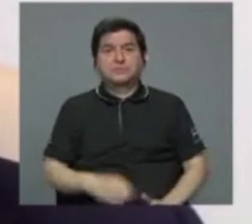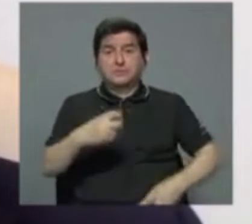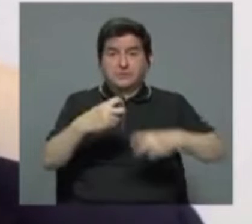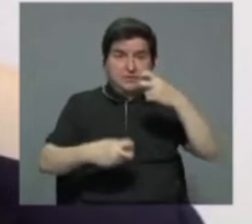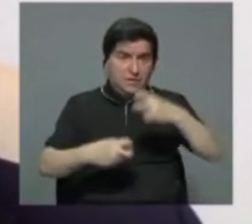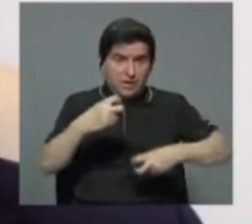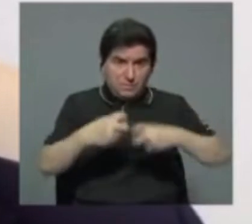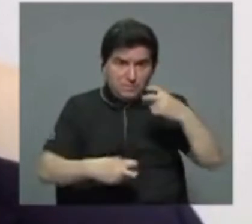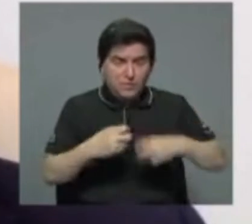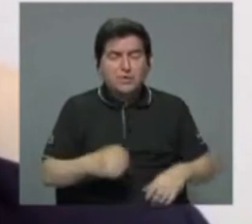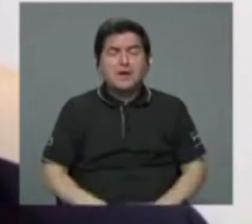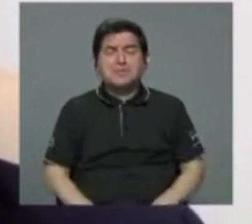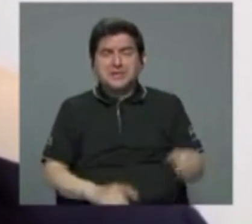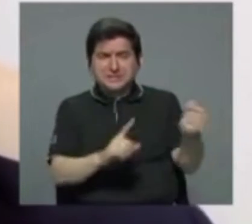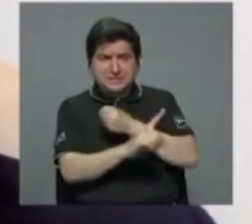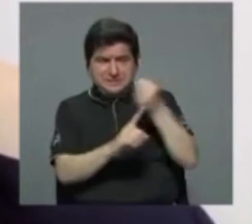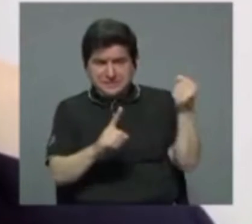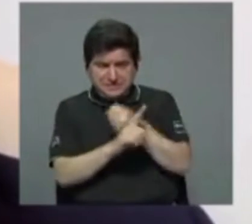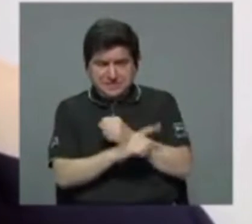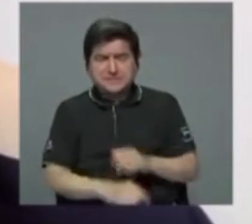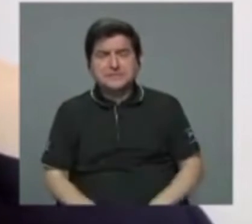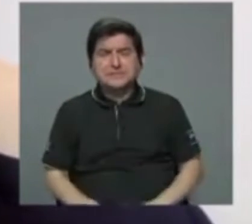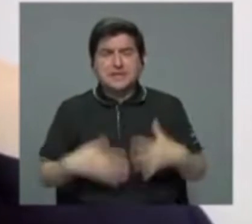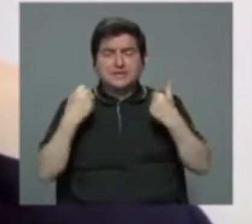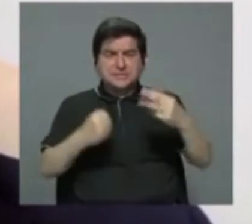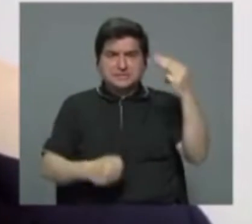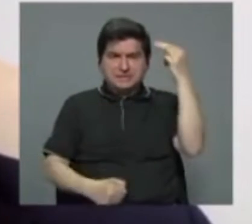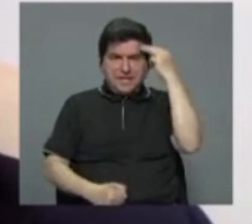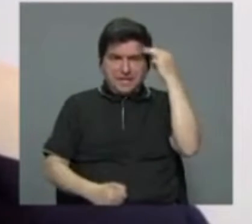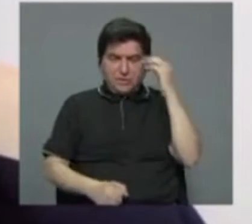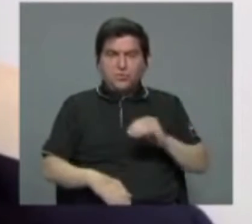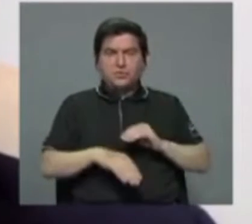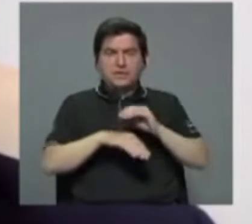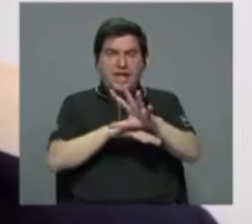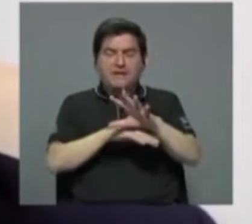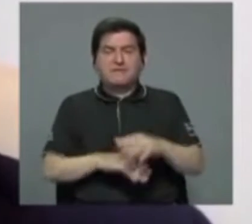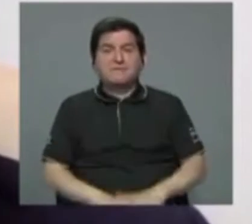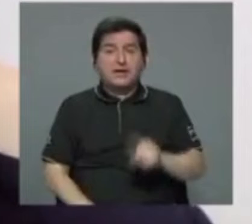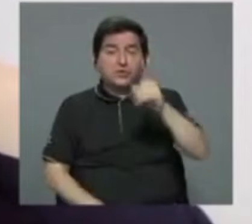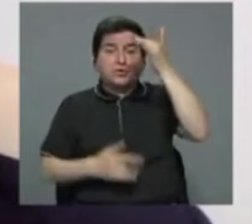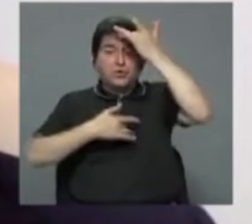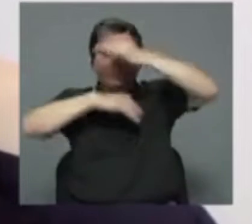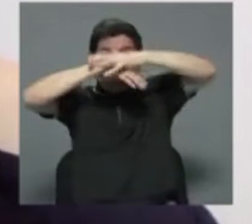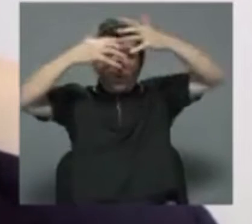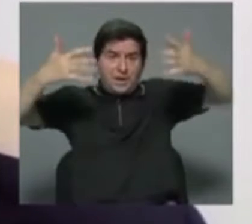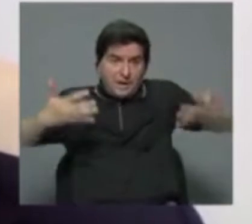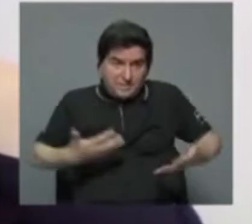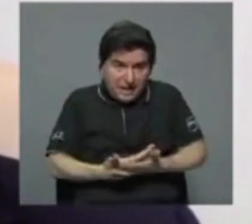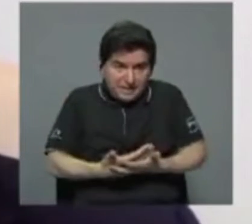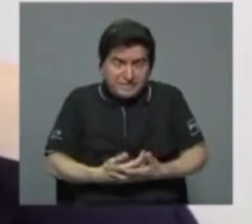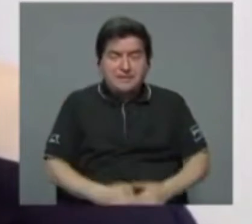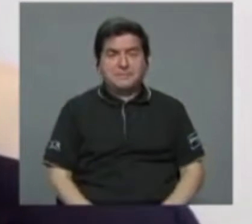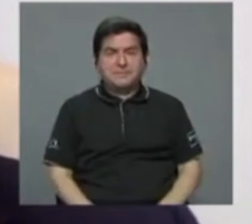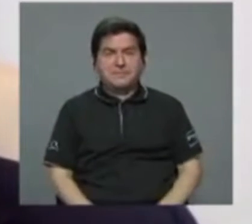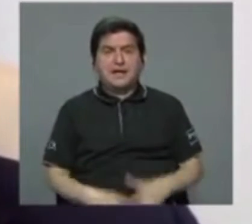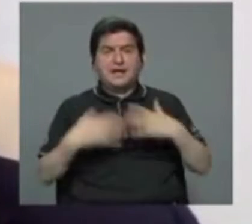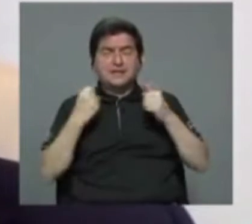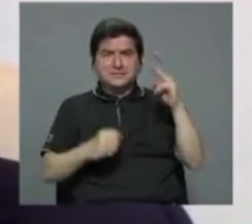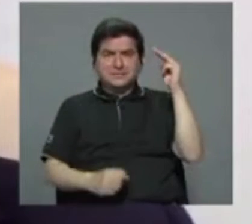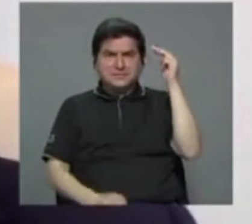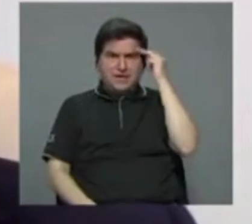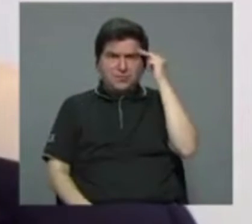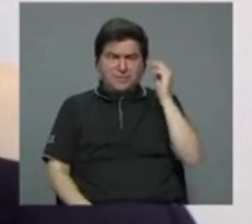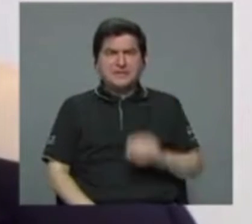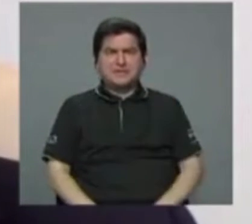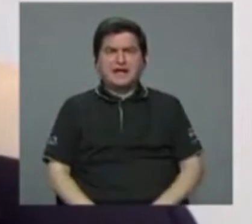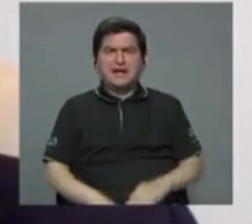conflictos violentos, la salud mental como consecuencia de una pandemia, la salud mental como